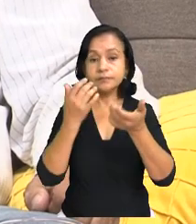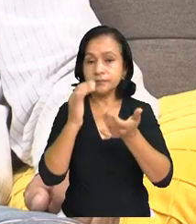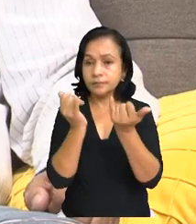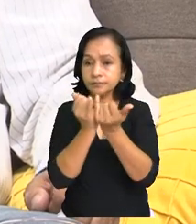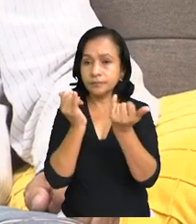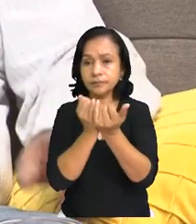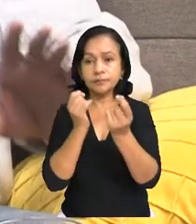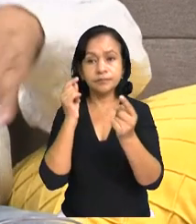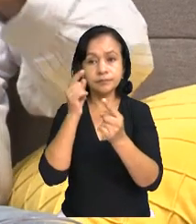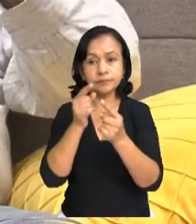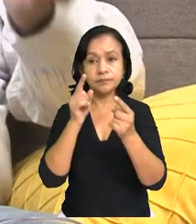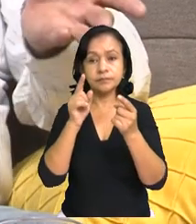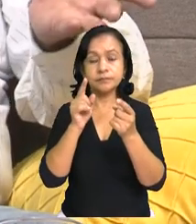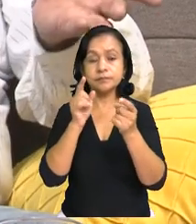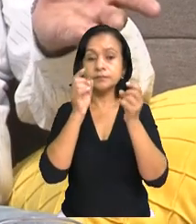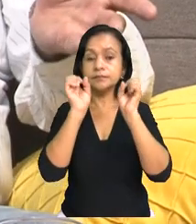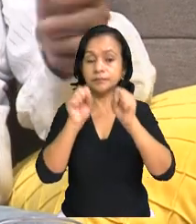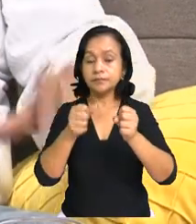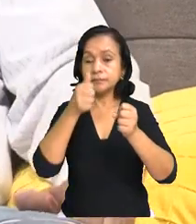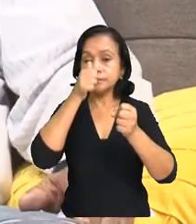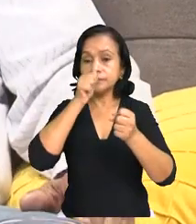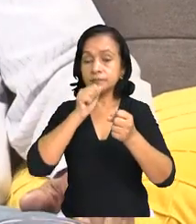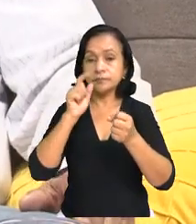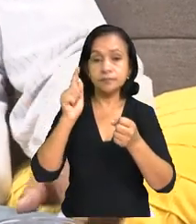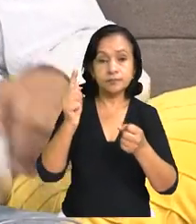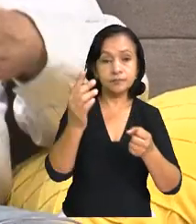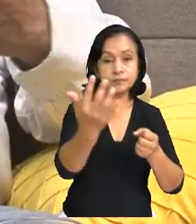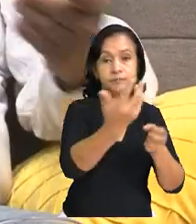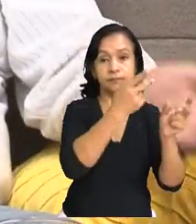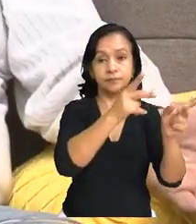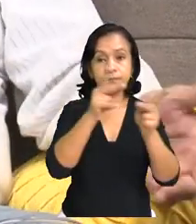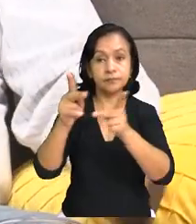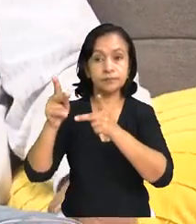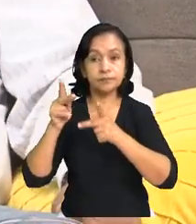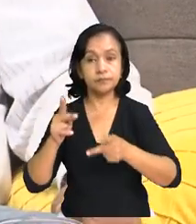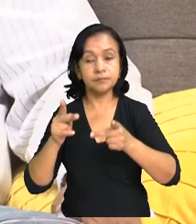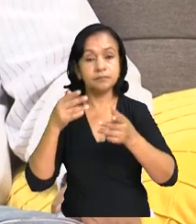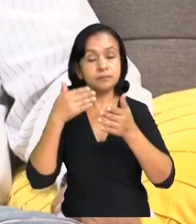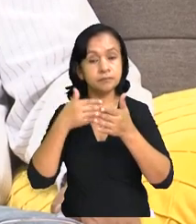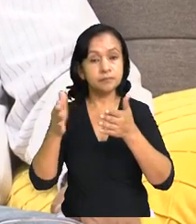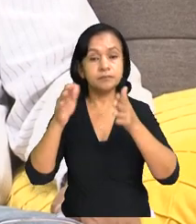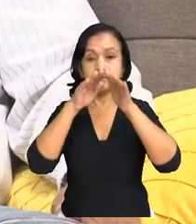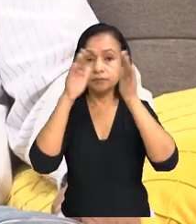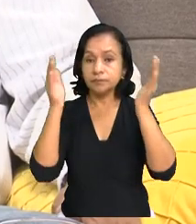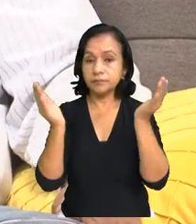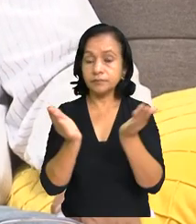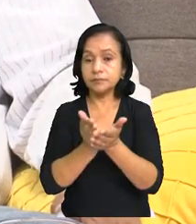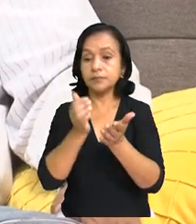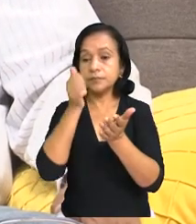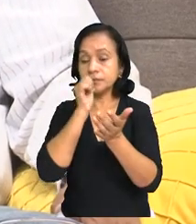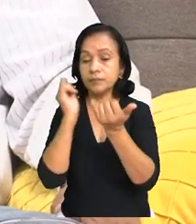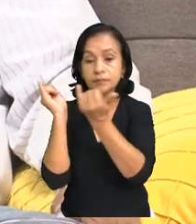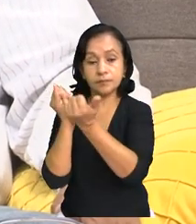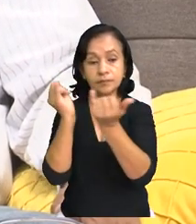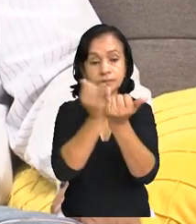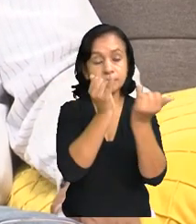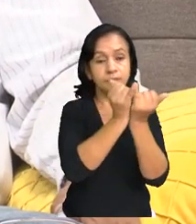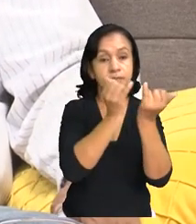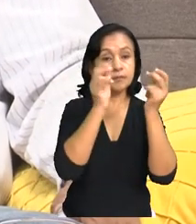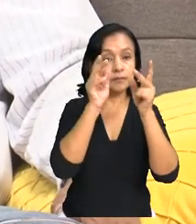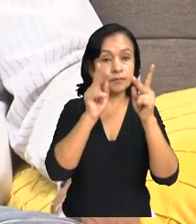que es garantizar la disponibilidad del agua para todos, lograr el acceso universal y que haya un acceso equitativo para la